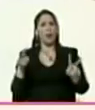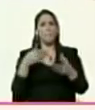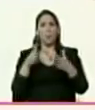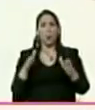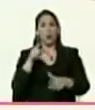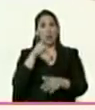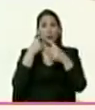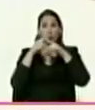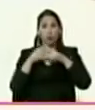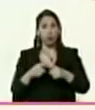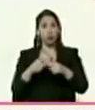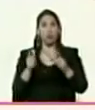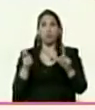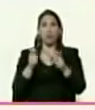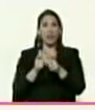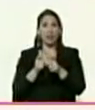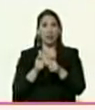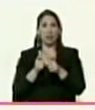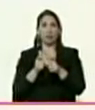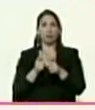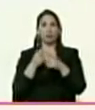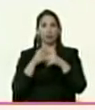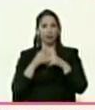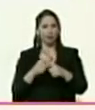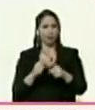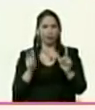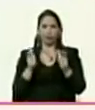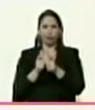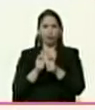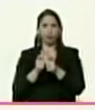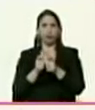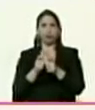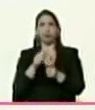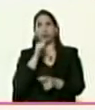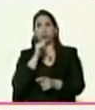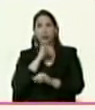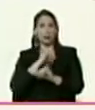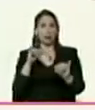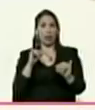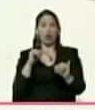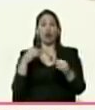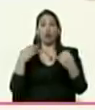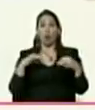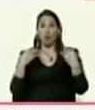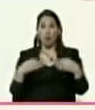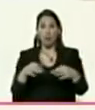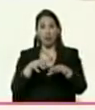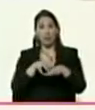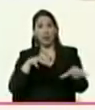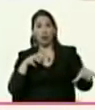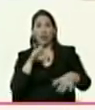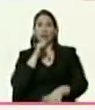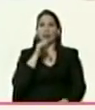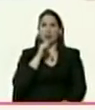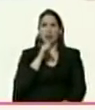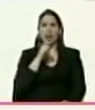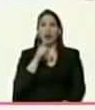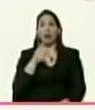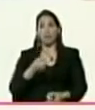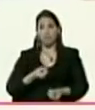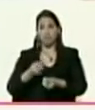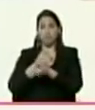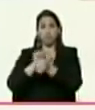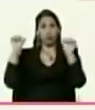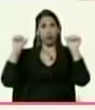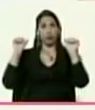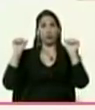cifra muy pequeña, es una cifra muy menor de quienes han reincidido. Normalmente la gran mayoría de quienes obtienen su libertad lo